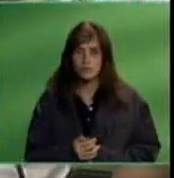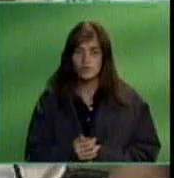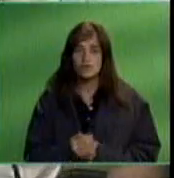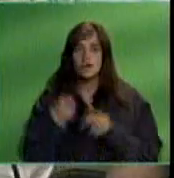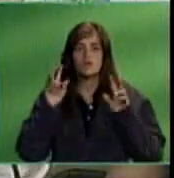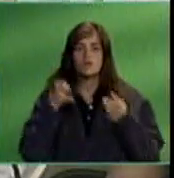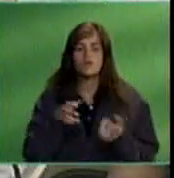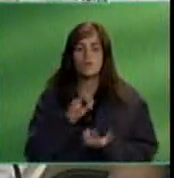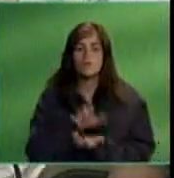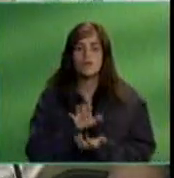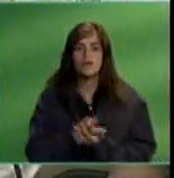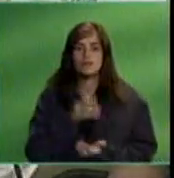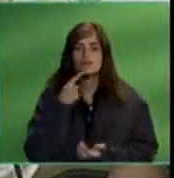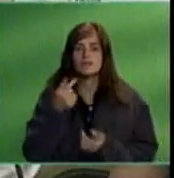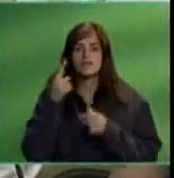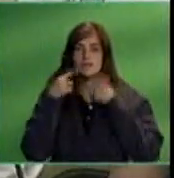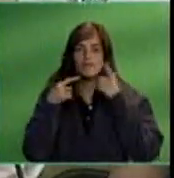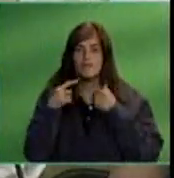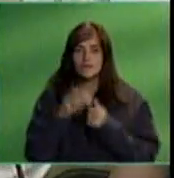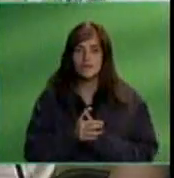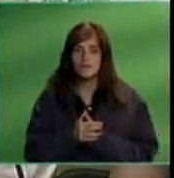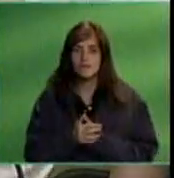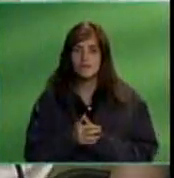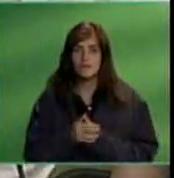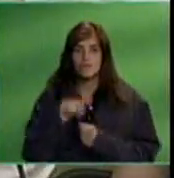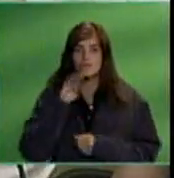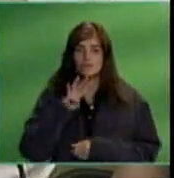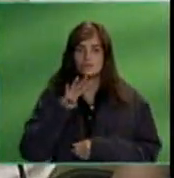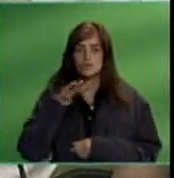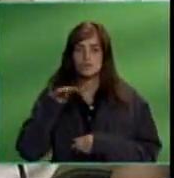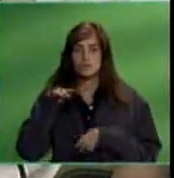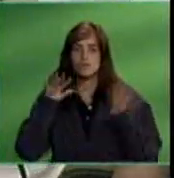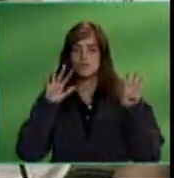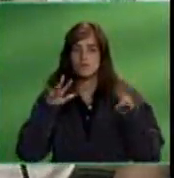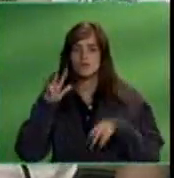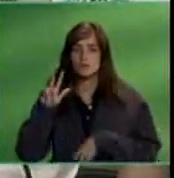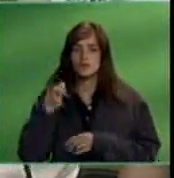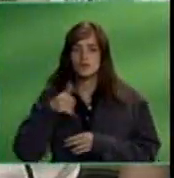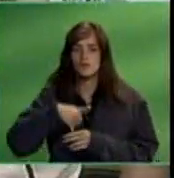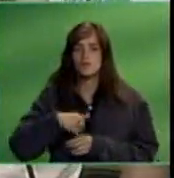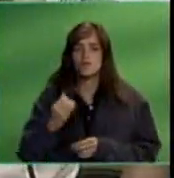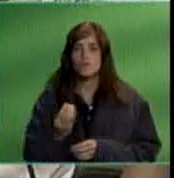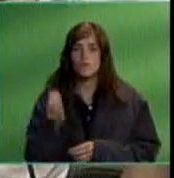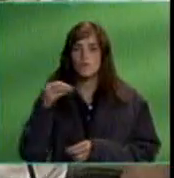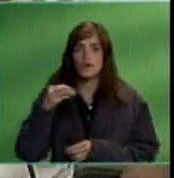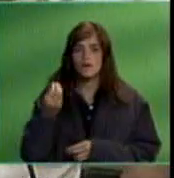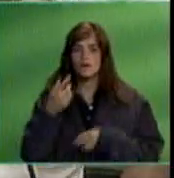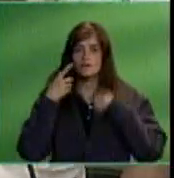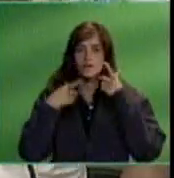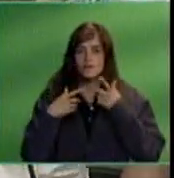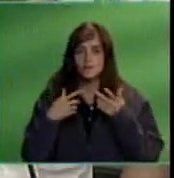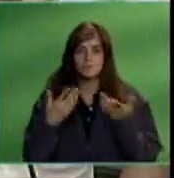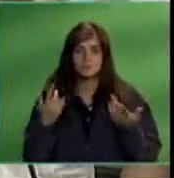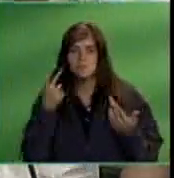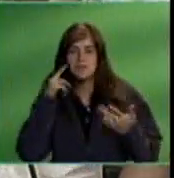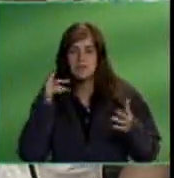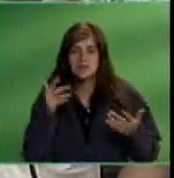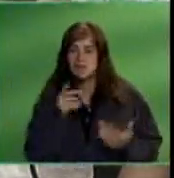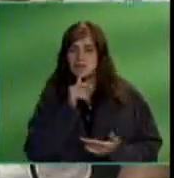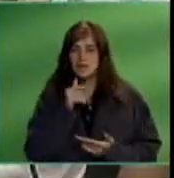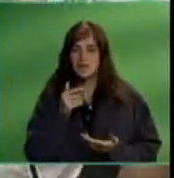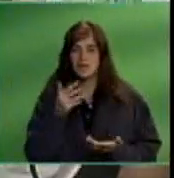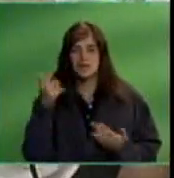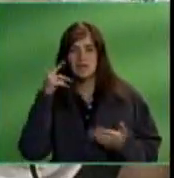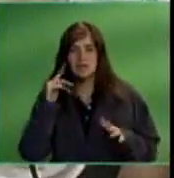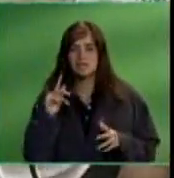Esparta usted dice que Chávez sacó Nicolás sacó 493 por más votos que Chávez que quién se va a creer eso Bueno en ese